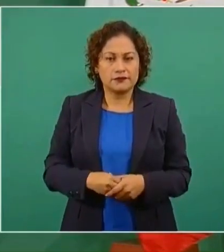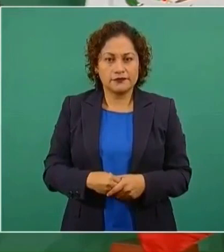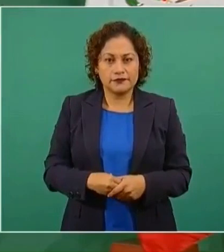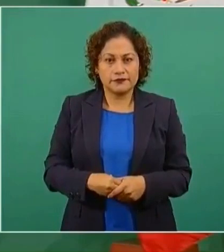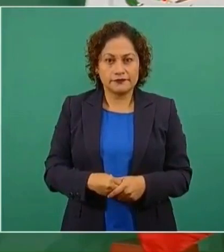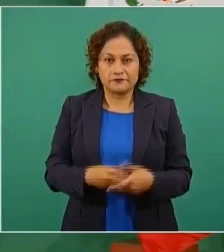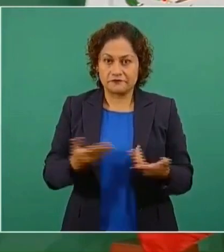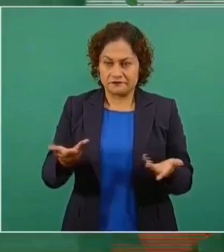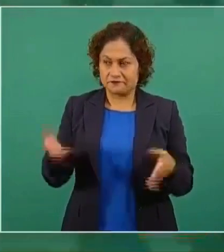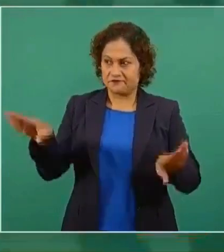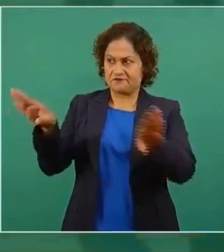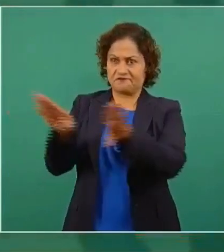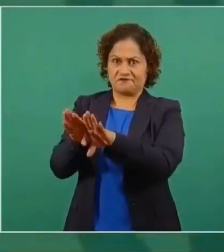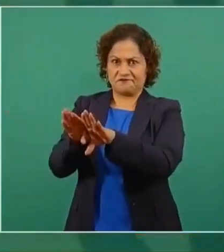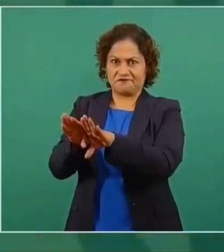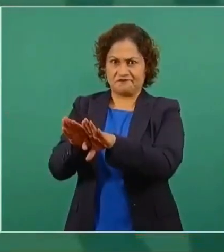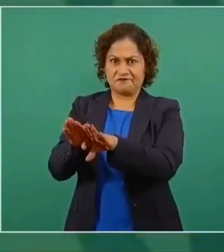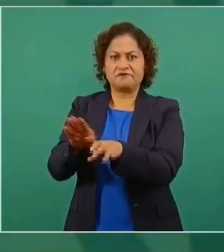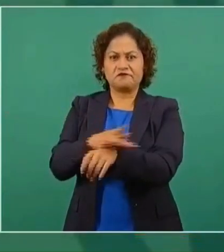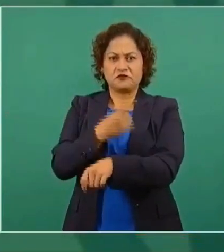y se cerró